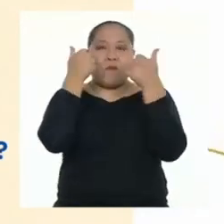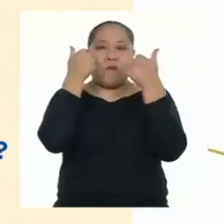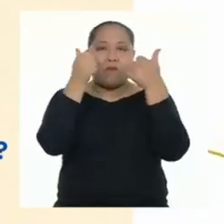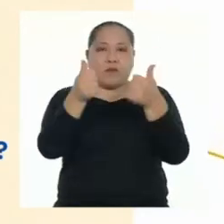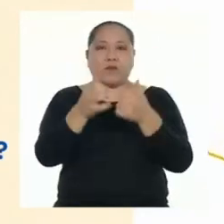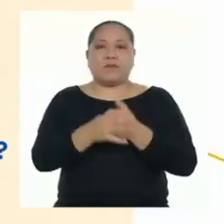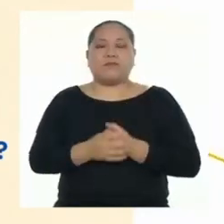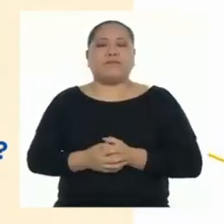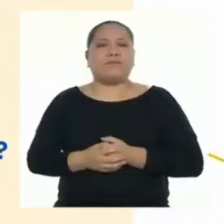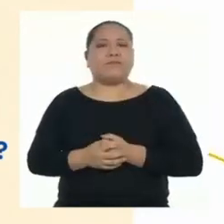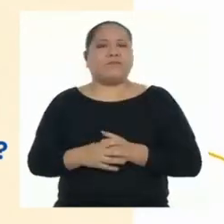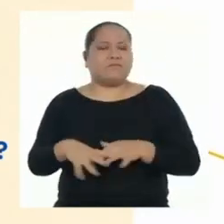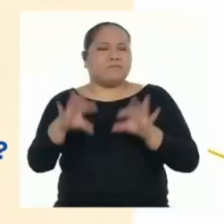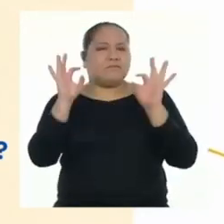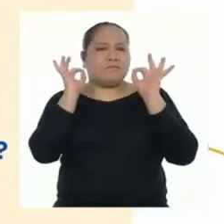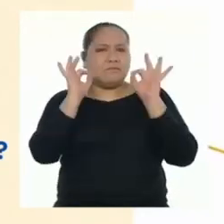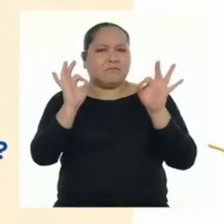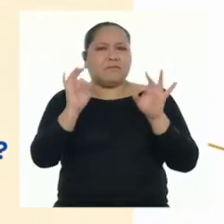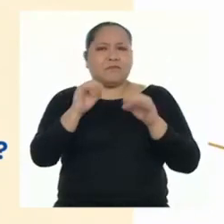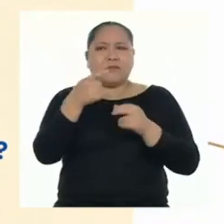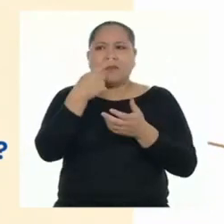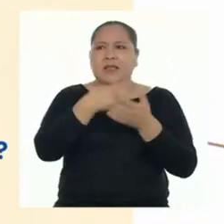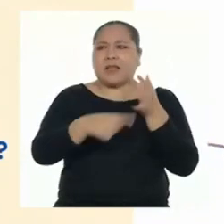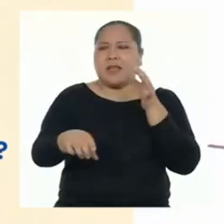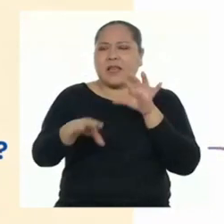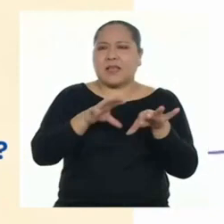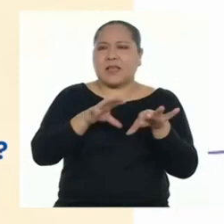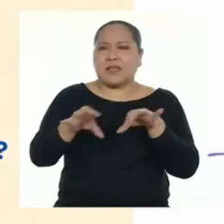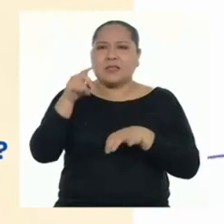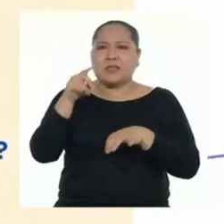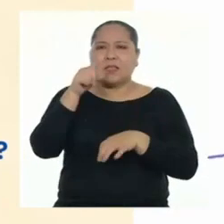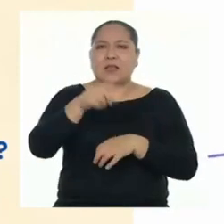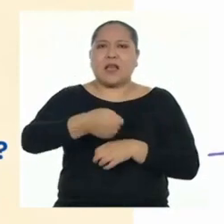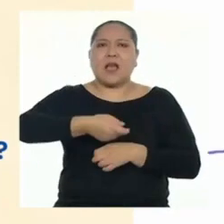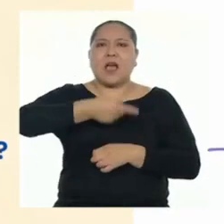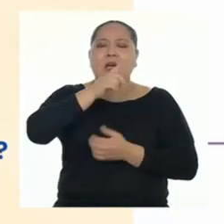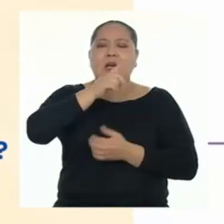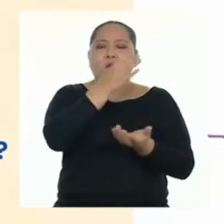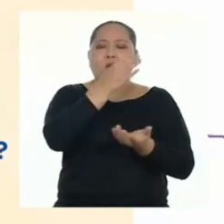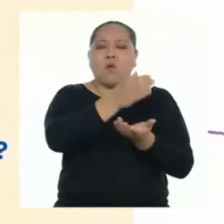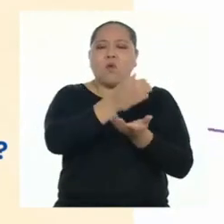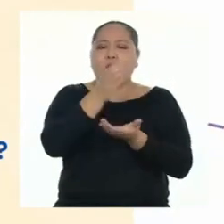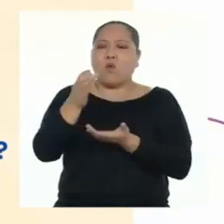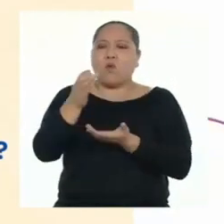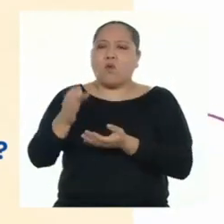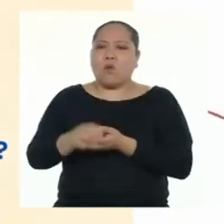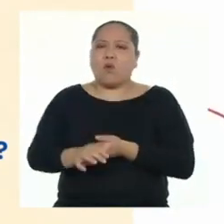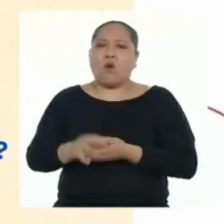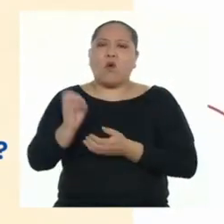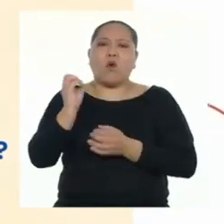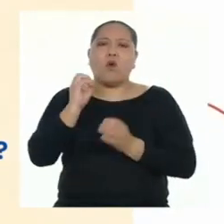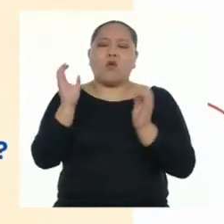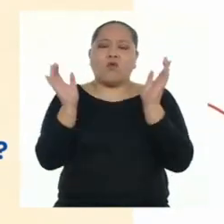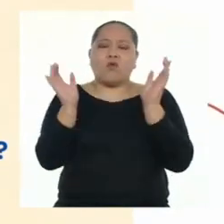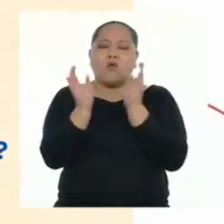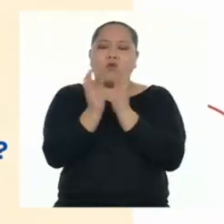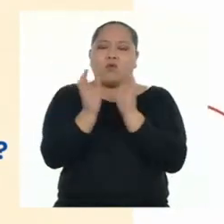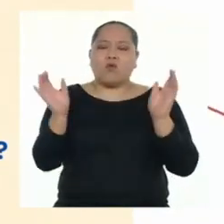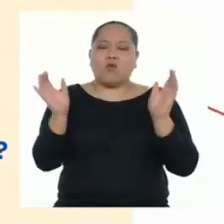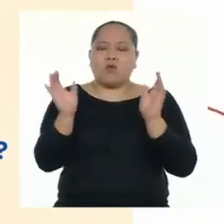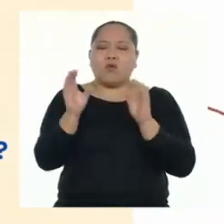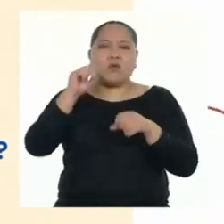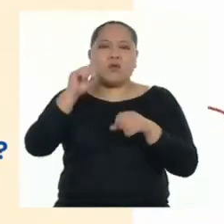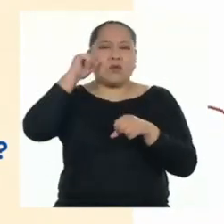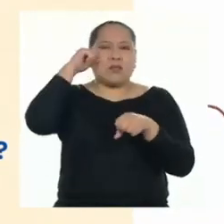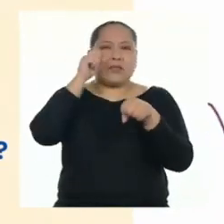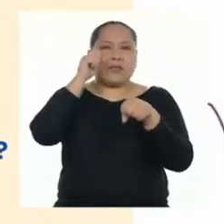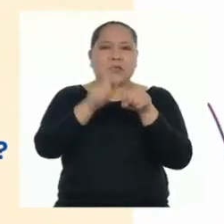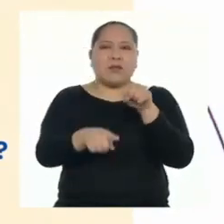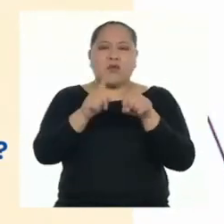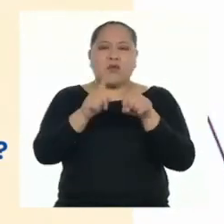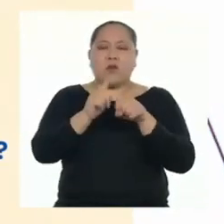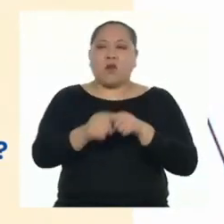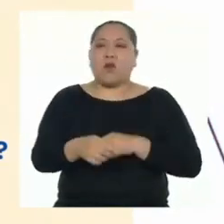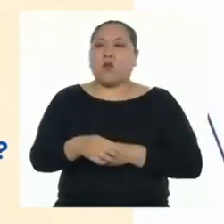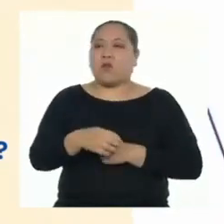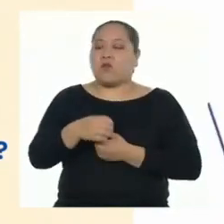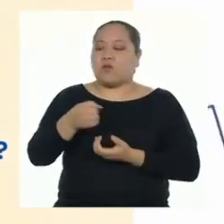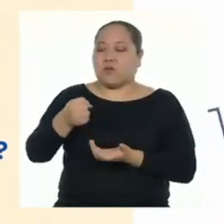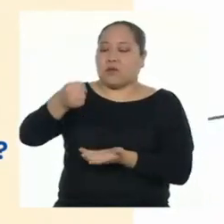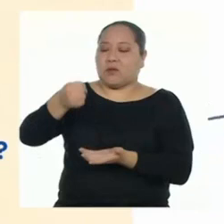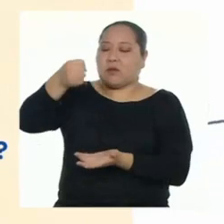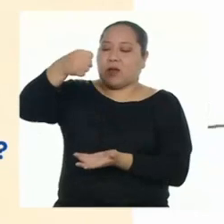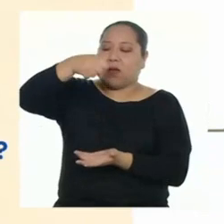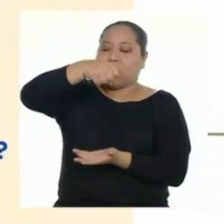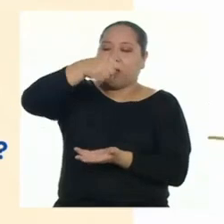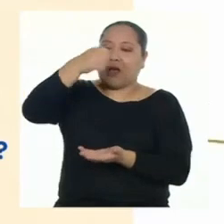Muy bien. ¿Y qué has realizado para que la cantidad de agua utilizada o el tamaño de la cebolla sea la misma? Con una jarra